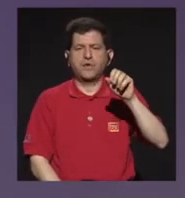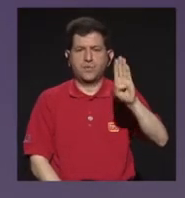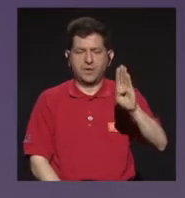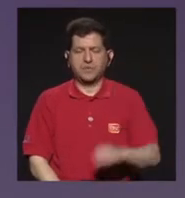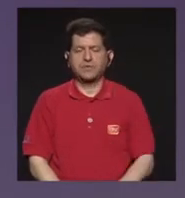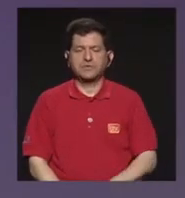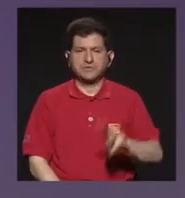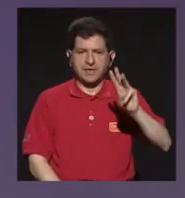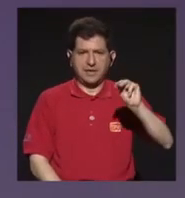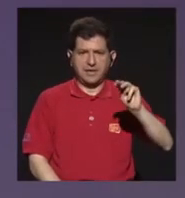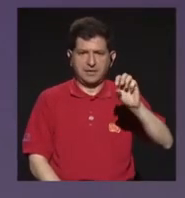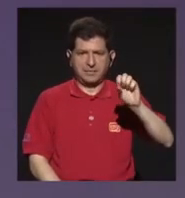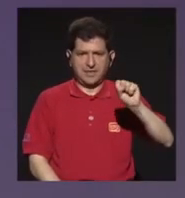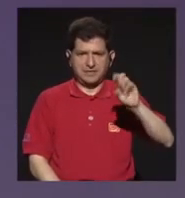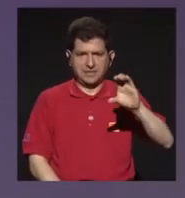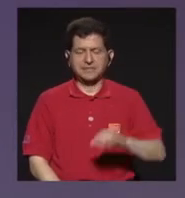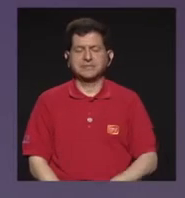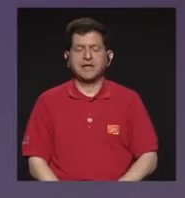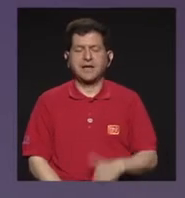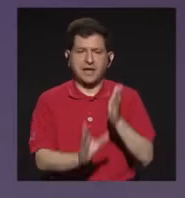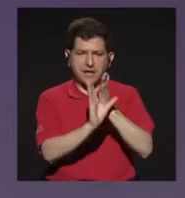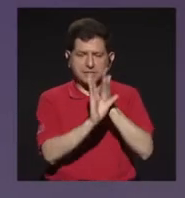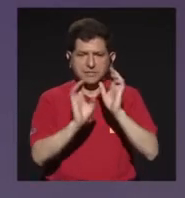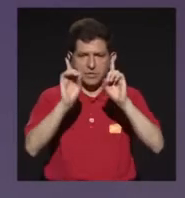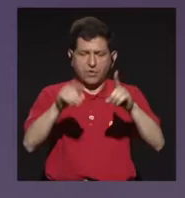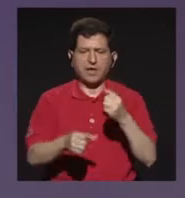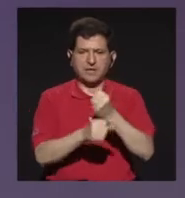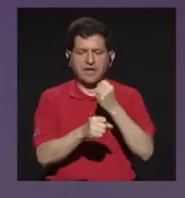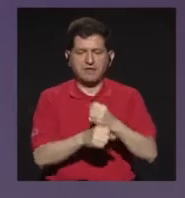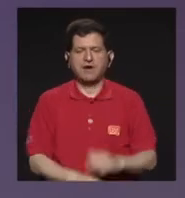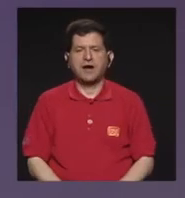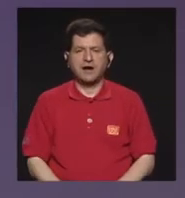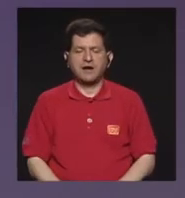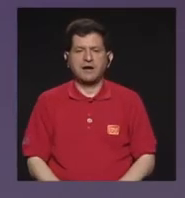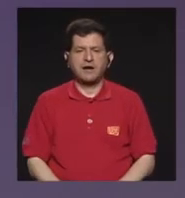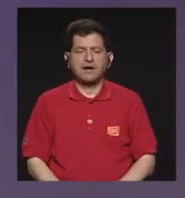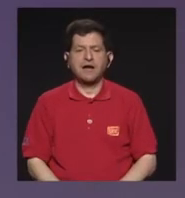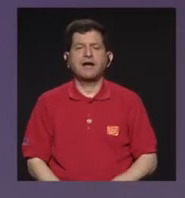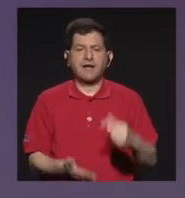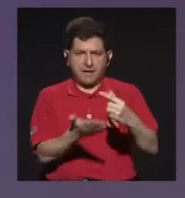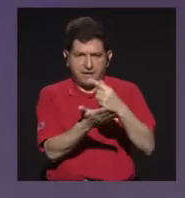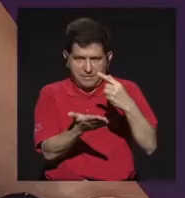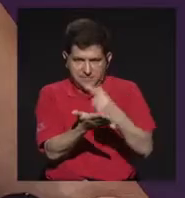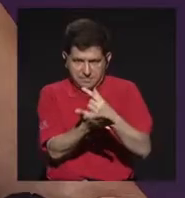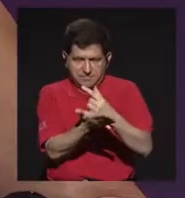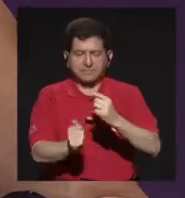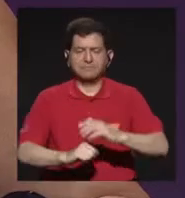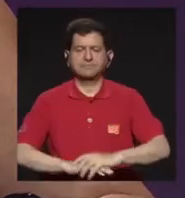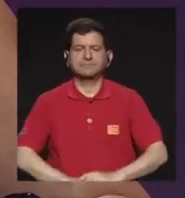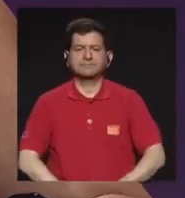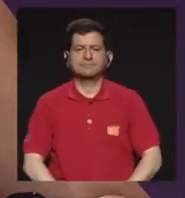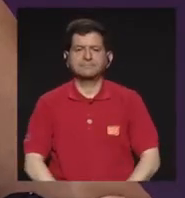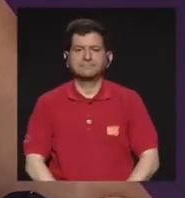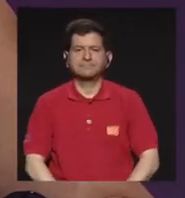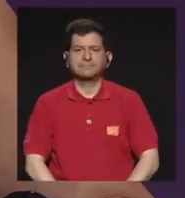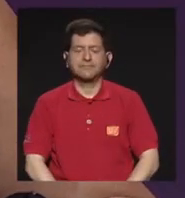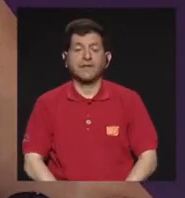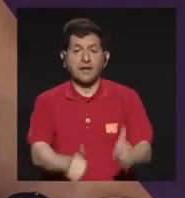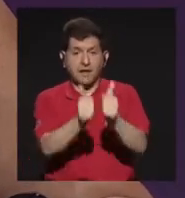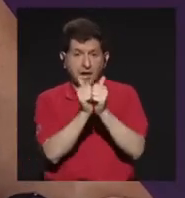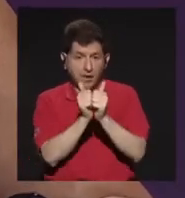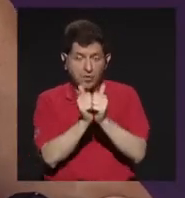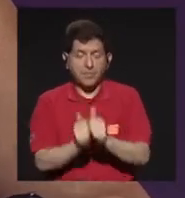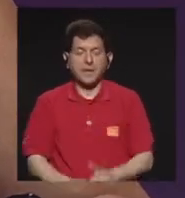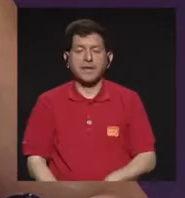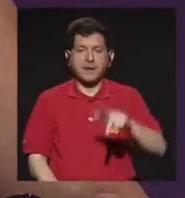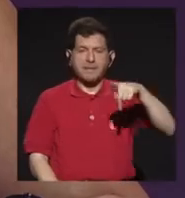en psicología educativa y trabaja en el Centro Nacional de Educación Especial Fernando Centeno Güell. Y nos acompaña